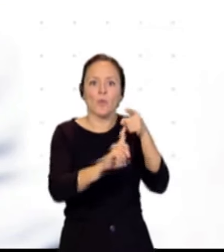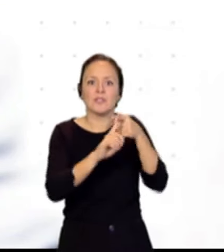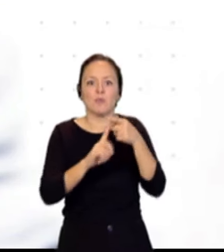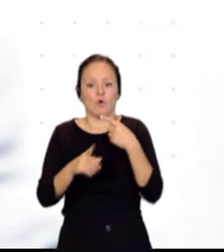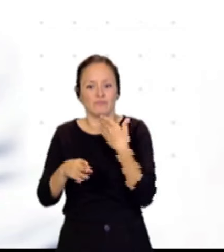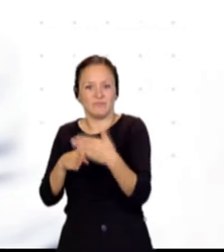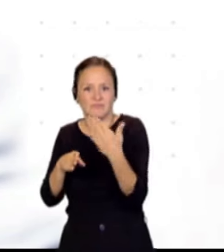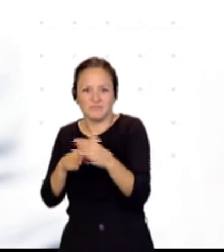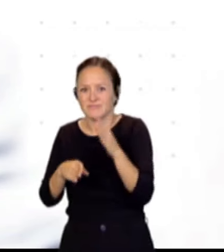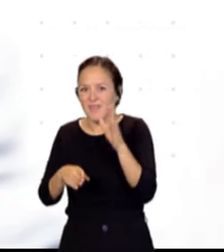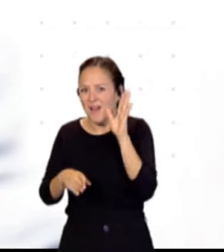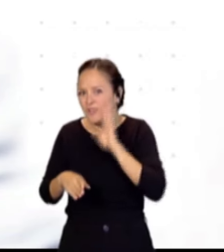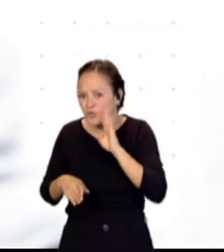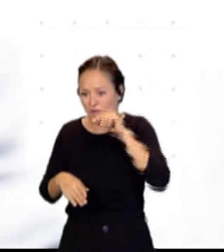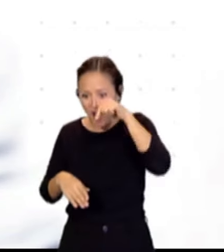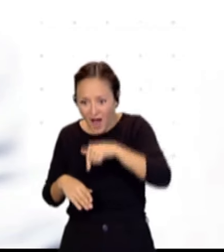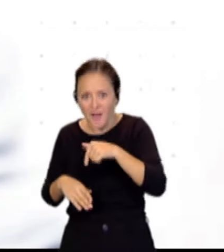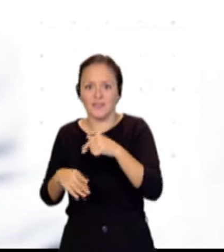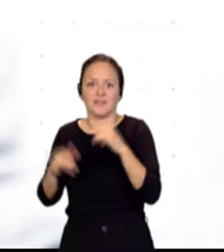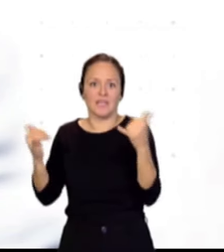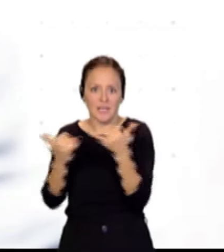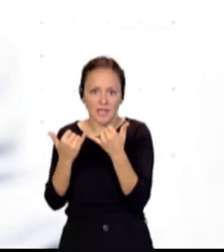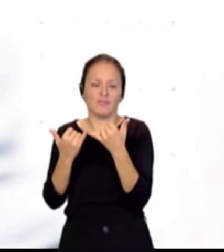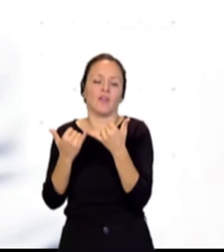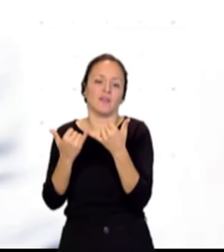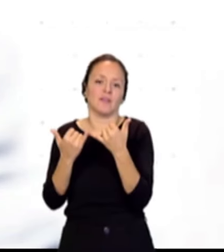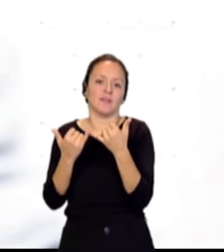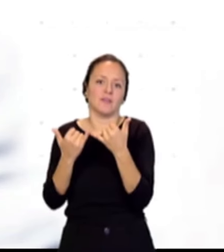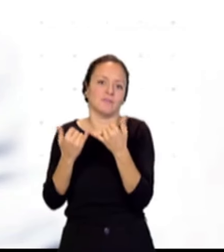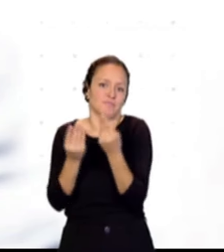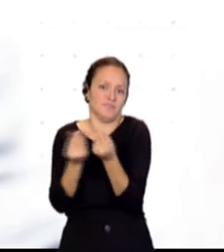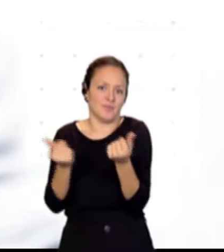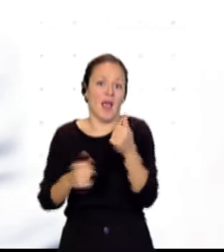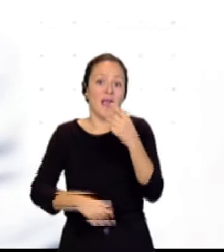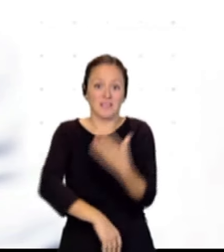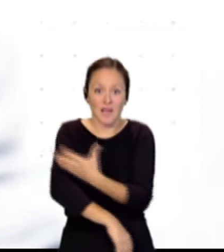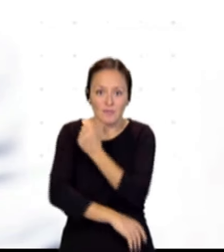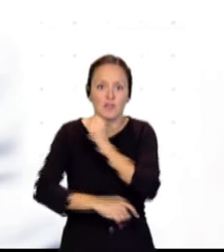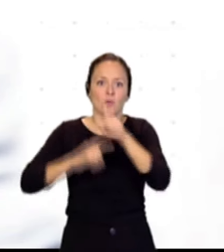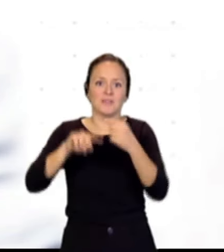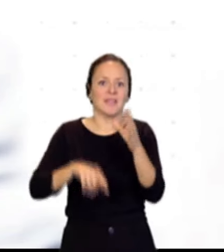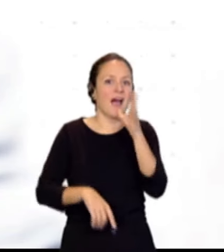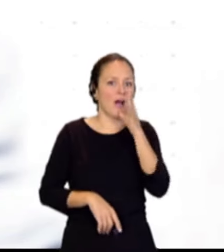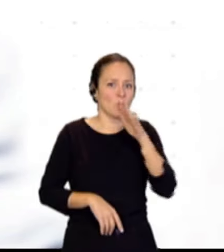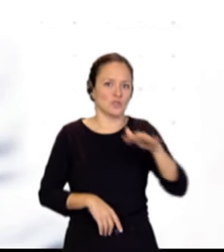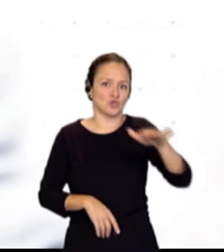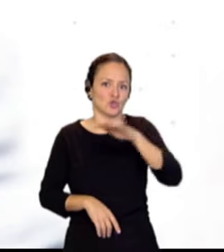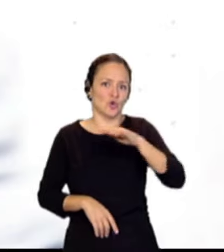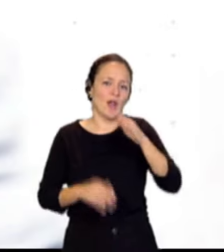es la inversión que llevarán a cabo el Cabildo de tenerife y aguas de la Cuenca de